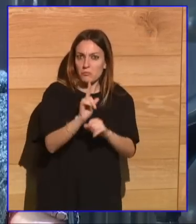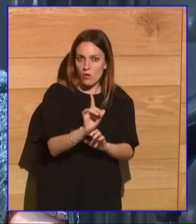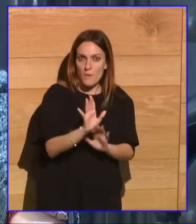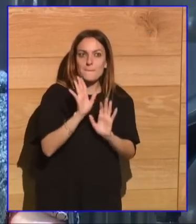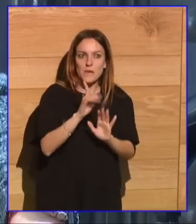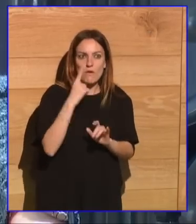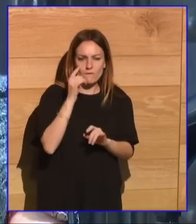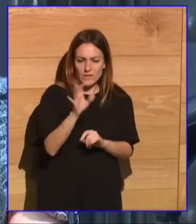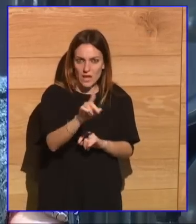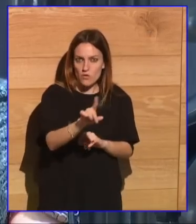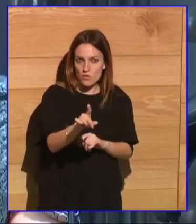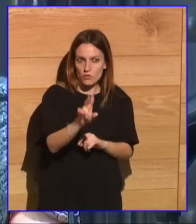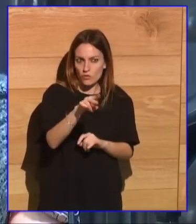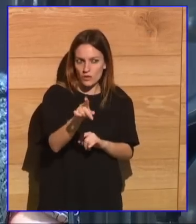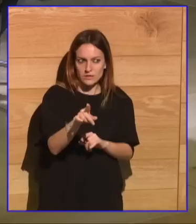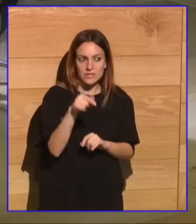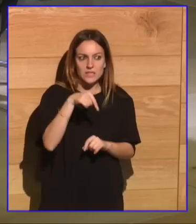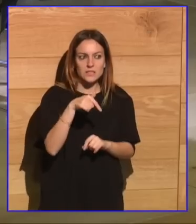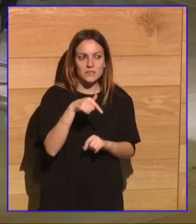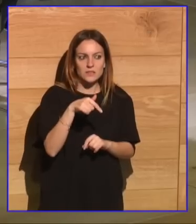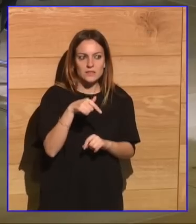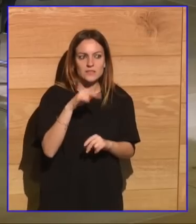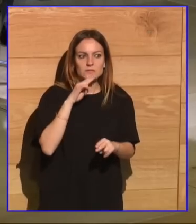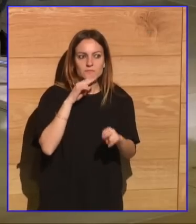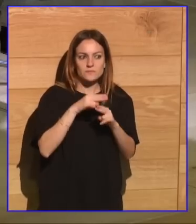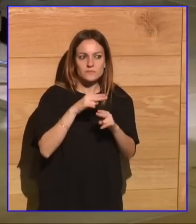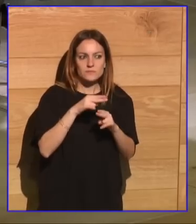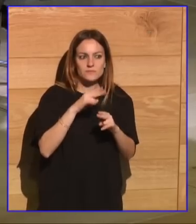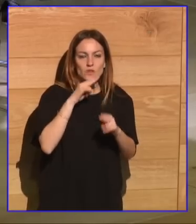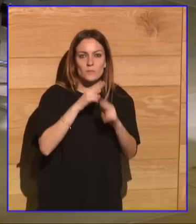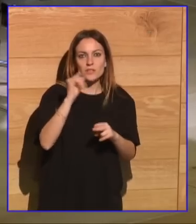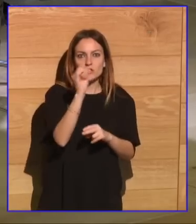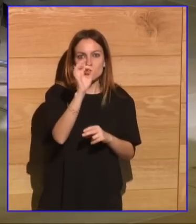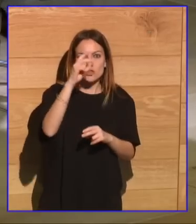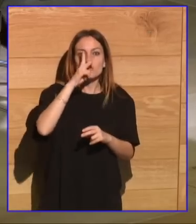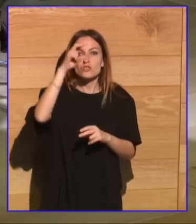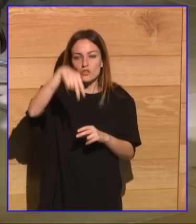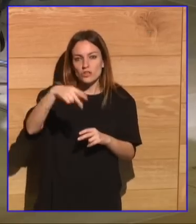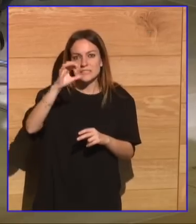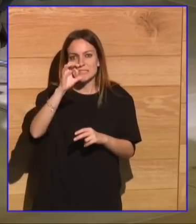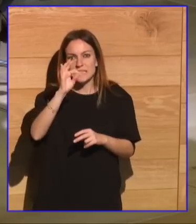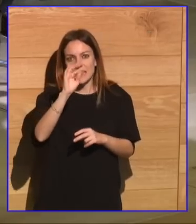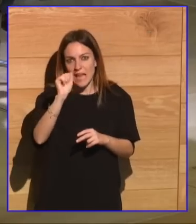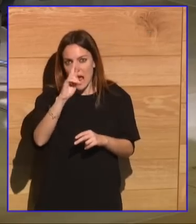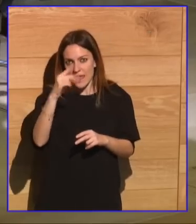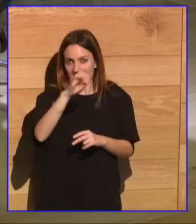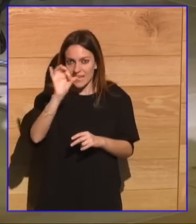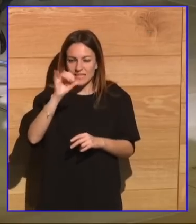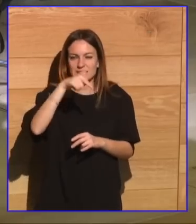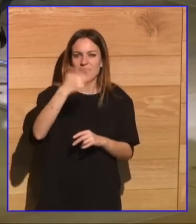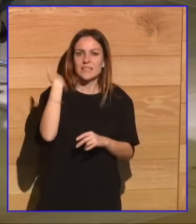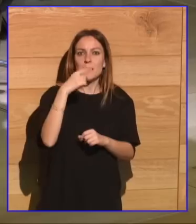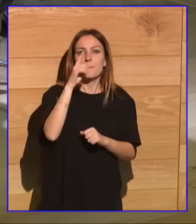digo, no, es verdad, porque sí que es. Porque Conspiración de Silencio, Conspiración y de es Silencio. de John Correcto. Stargess, y Correcto. es una obra maestra como un piano, Eso